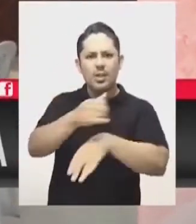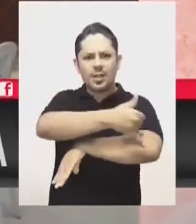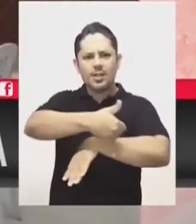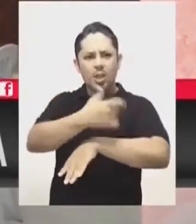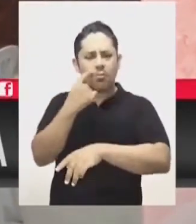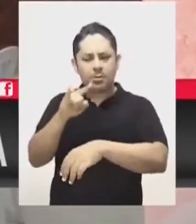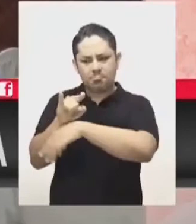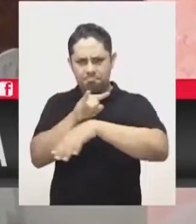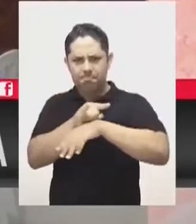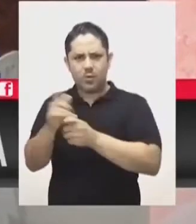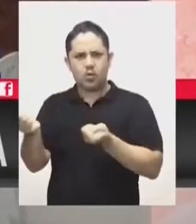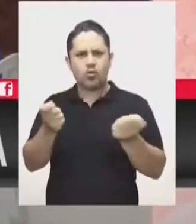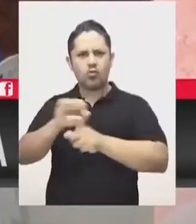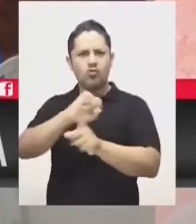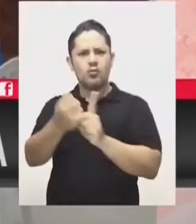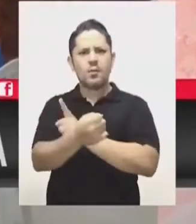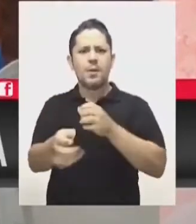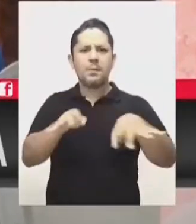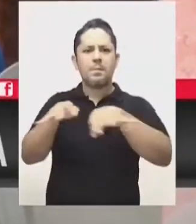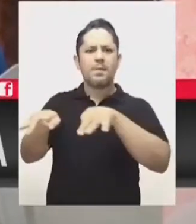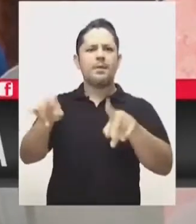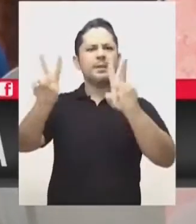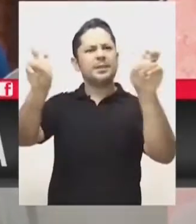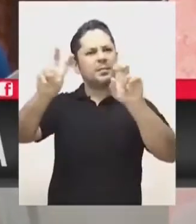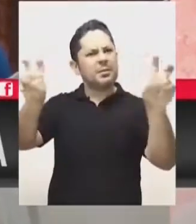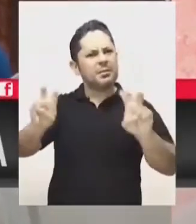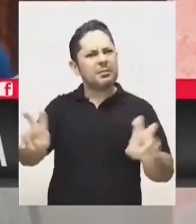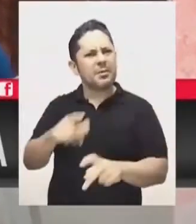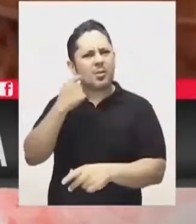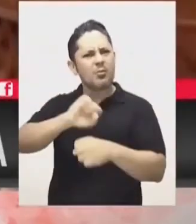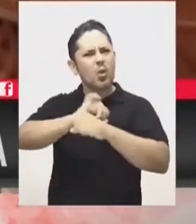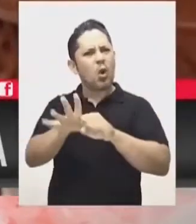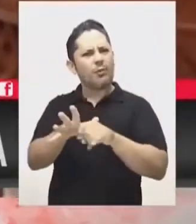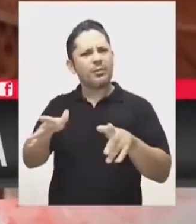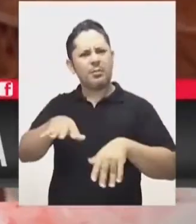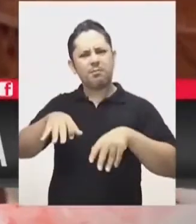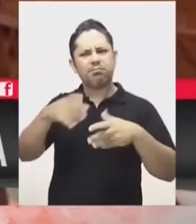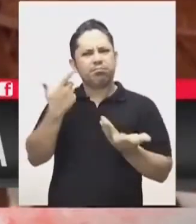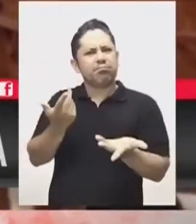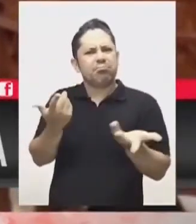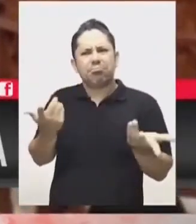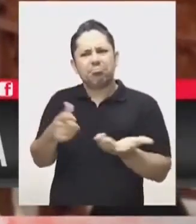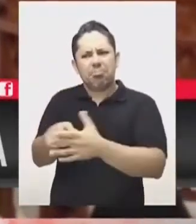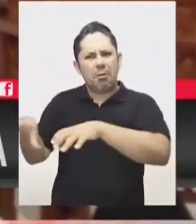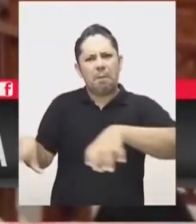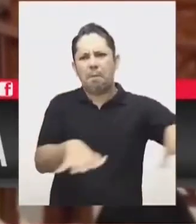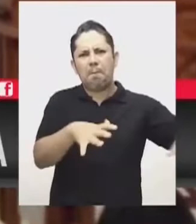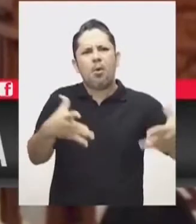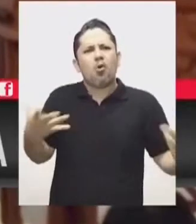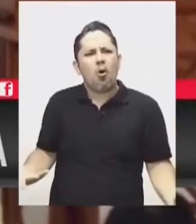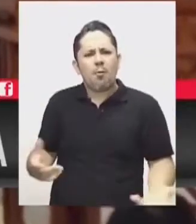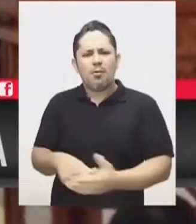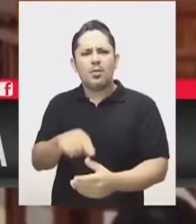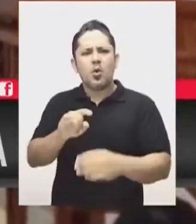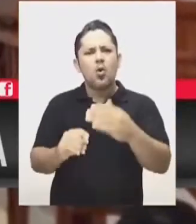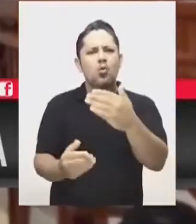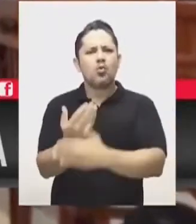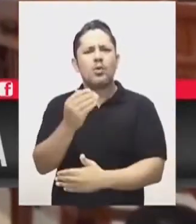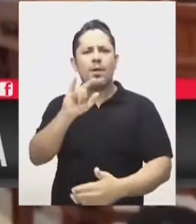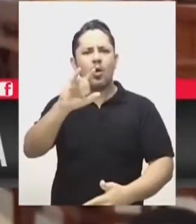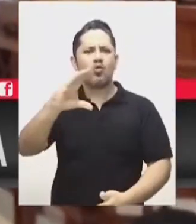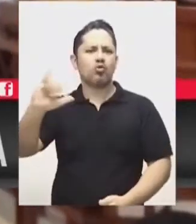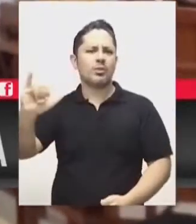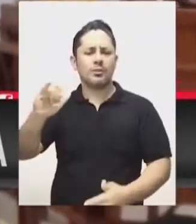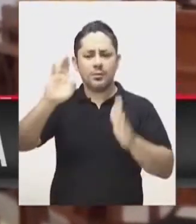Control Social, explicó cómo marchan los temas como el comportamiento de la pandemia del COVID-19, la nueva UCI, la atención de la